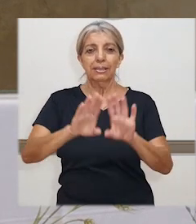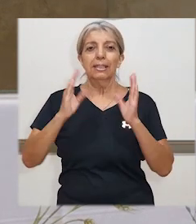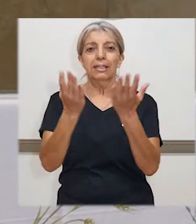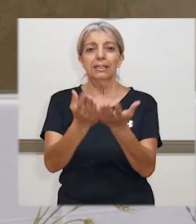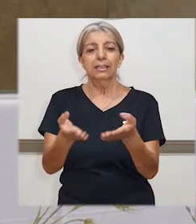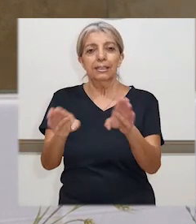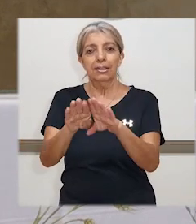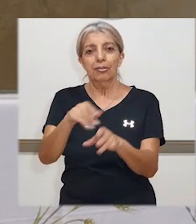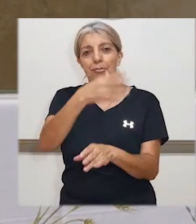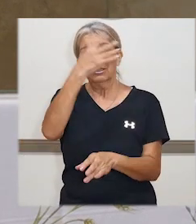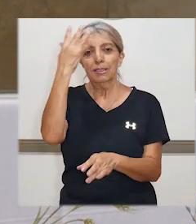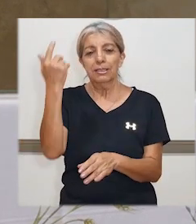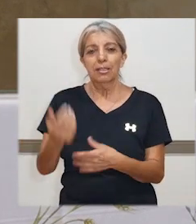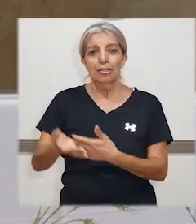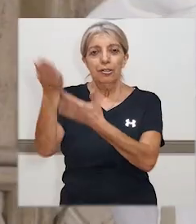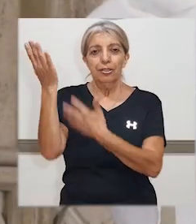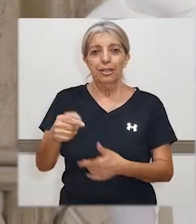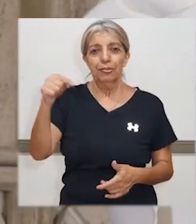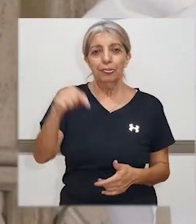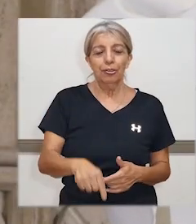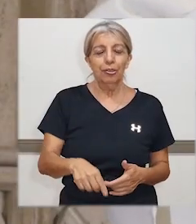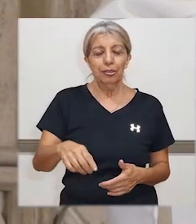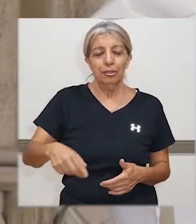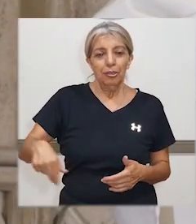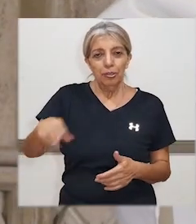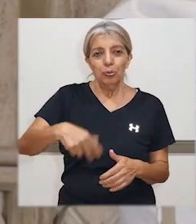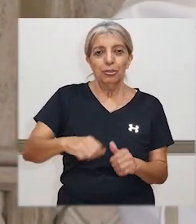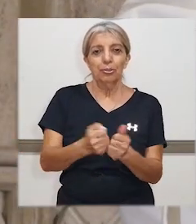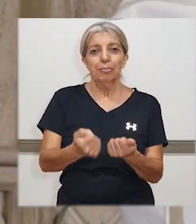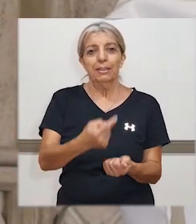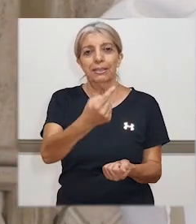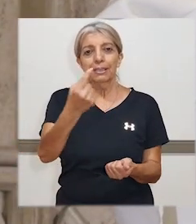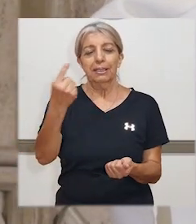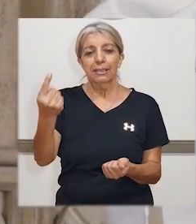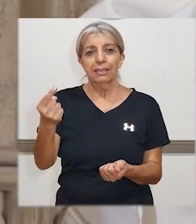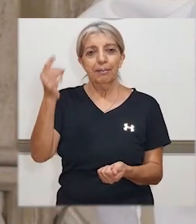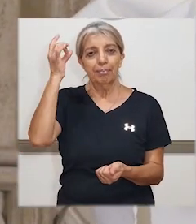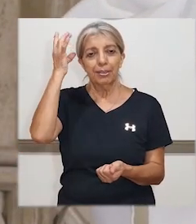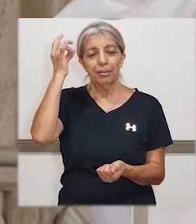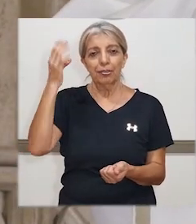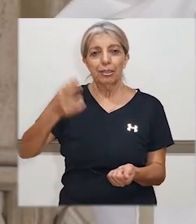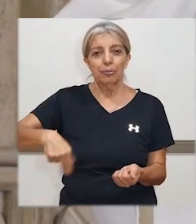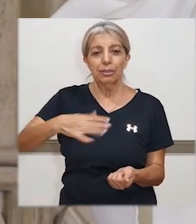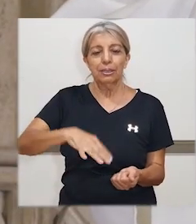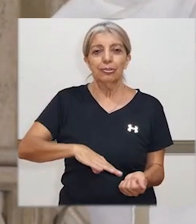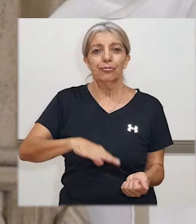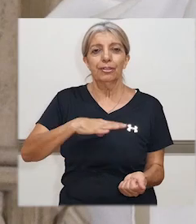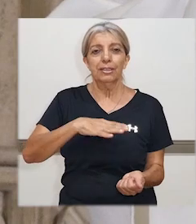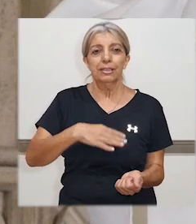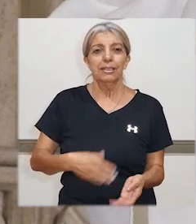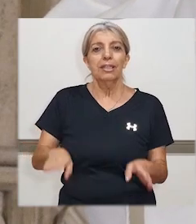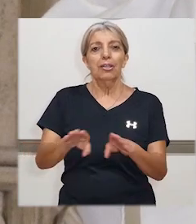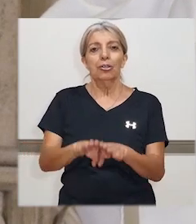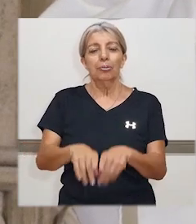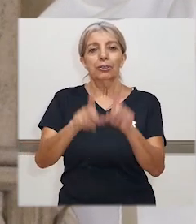la tierra como en el cielo. Danos hoy nuestro pan de cada día. Perdona